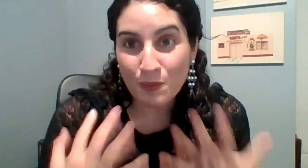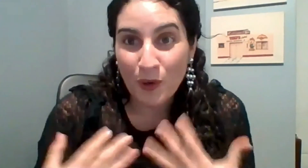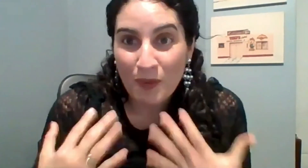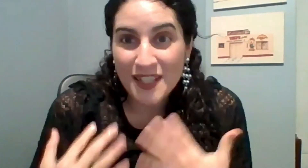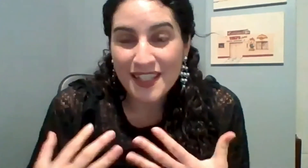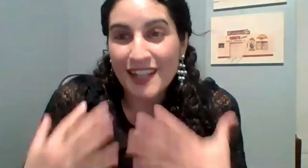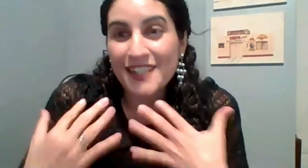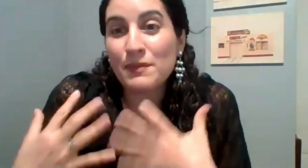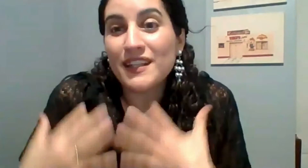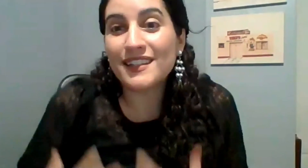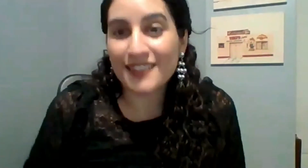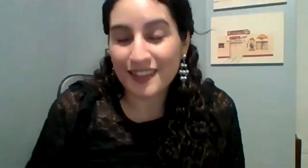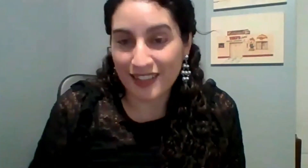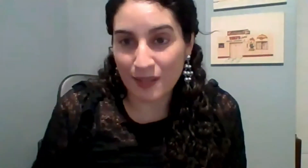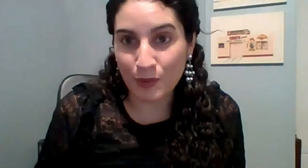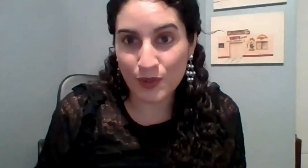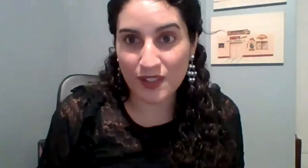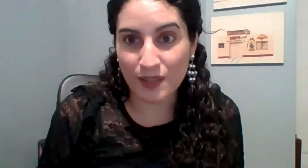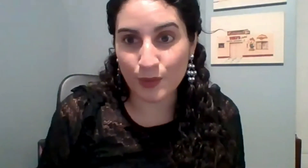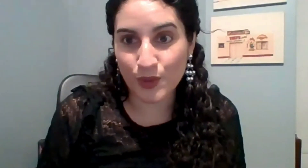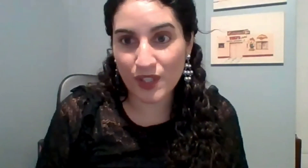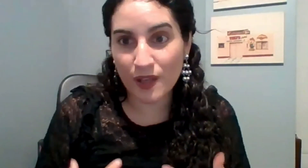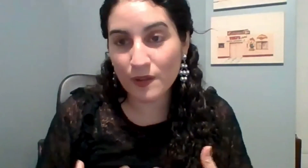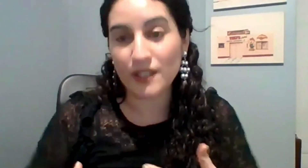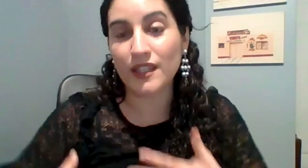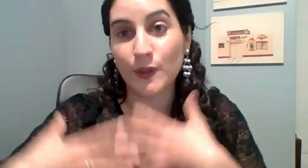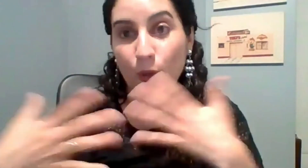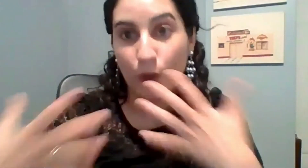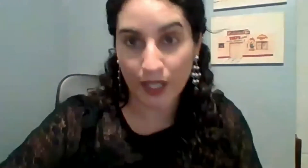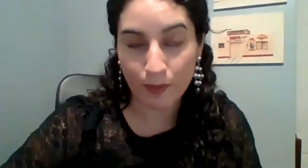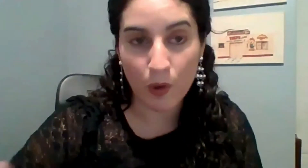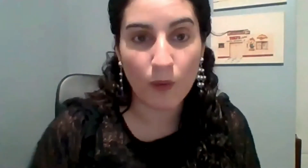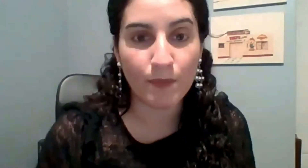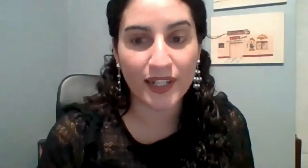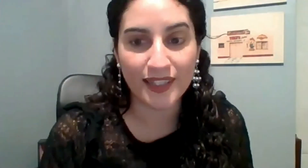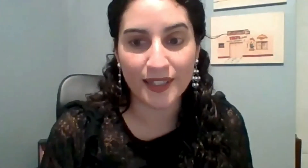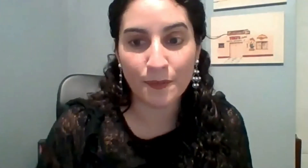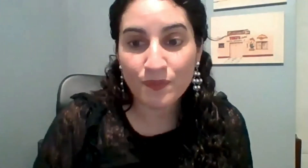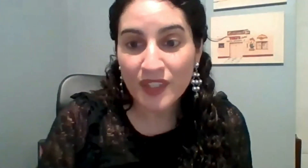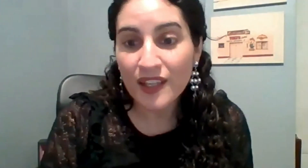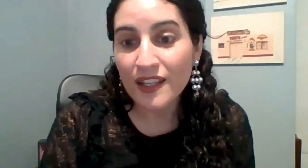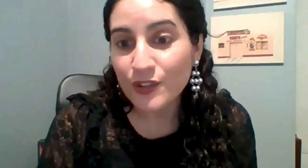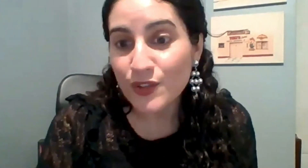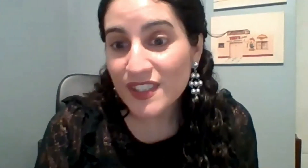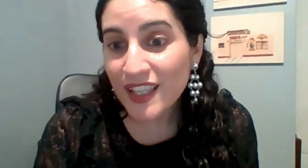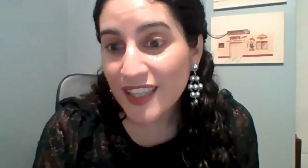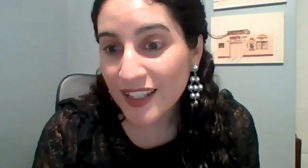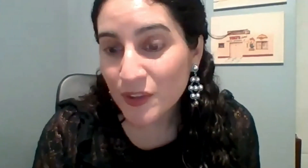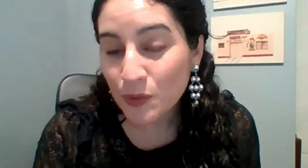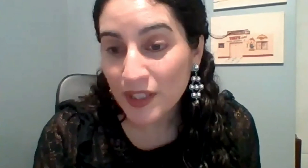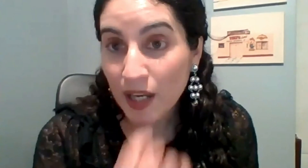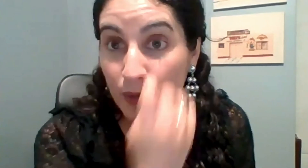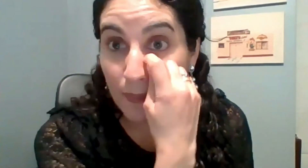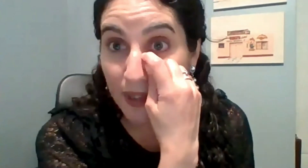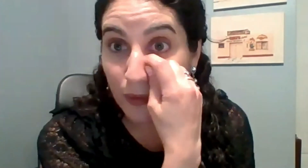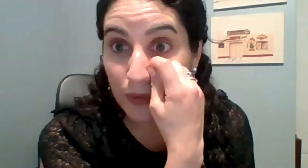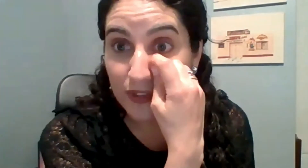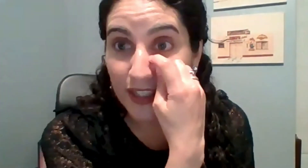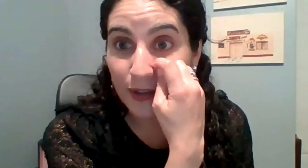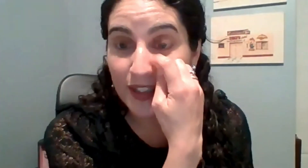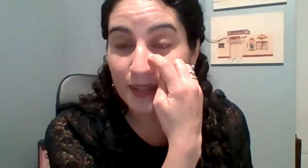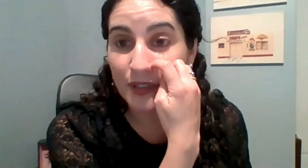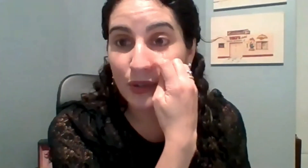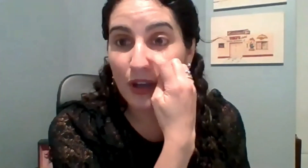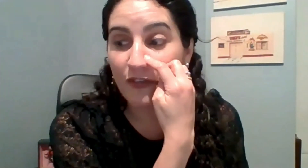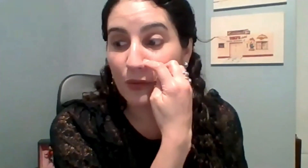es un poco más el expertise que tenemos desde el museo y que queremos compartir. No sé si es que alguien tuviera alguna pregunta,